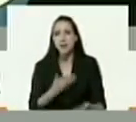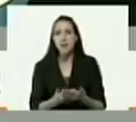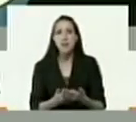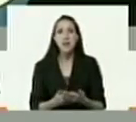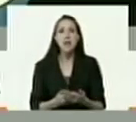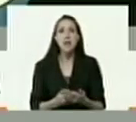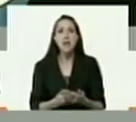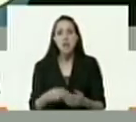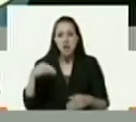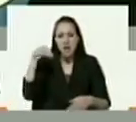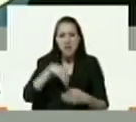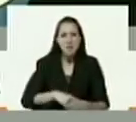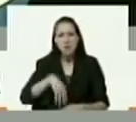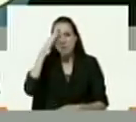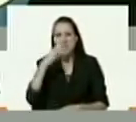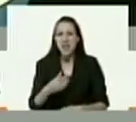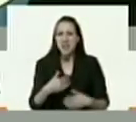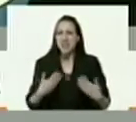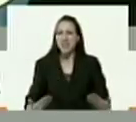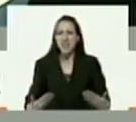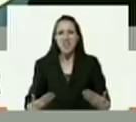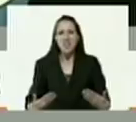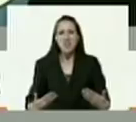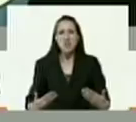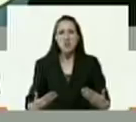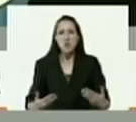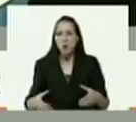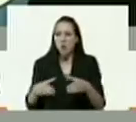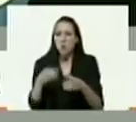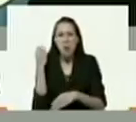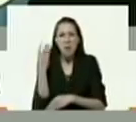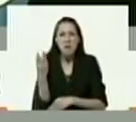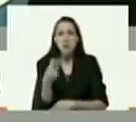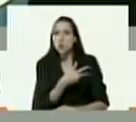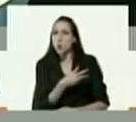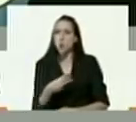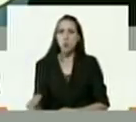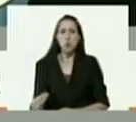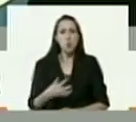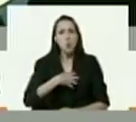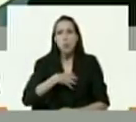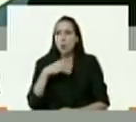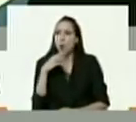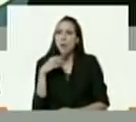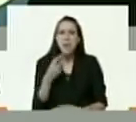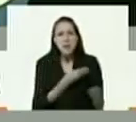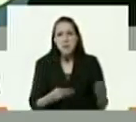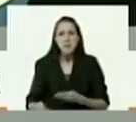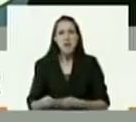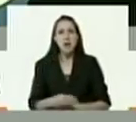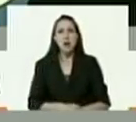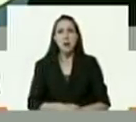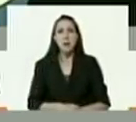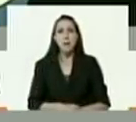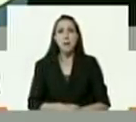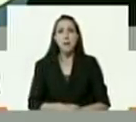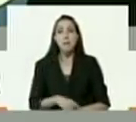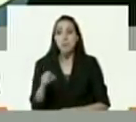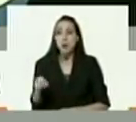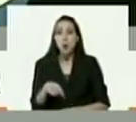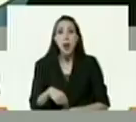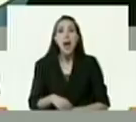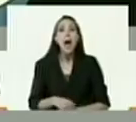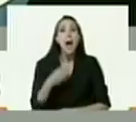pedir intervenciones militares? Ese no es el rol de un parlamento, ni en Venezuela ni en ningún lado del mundo. Pero ese fue el rol que asumió la Asamblea